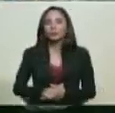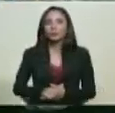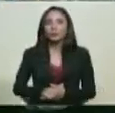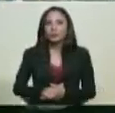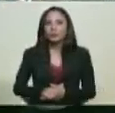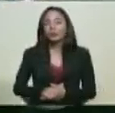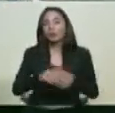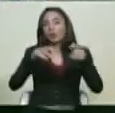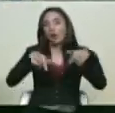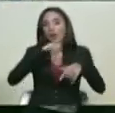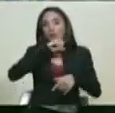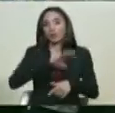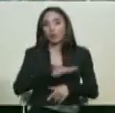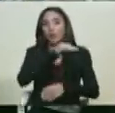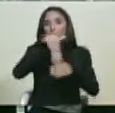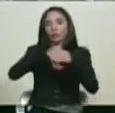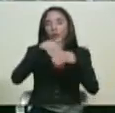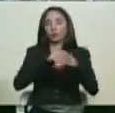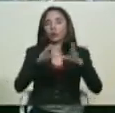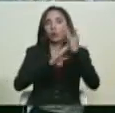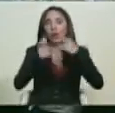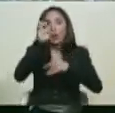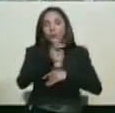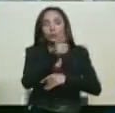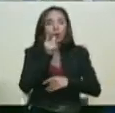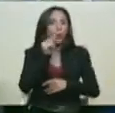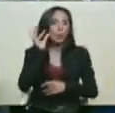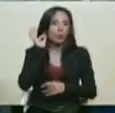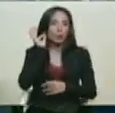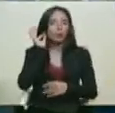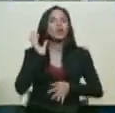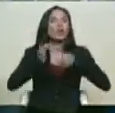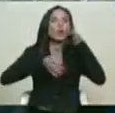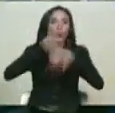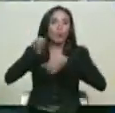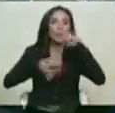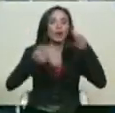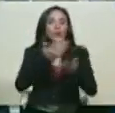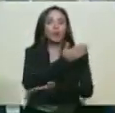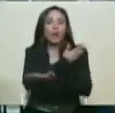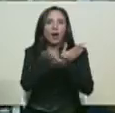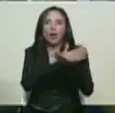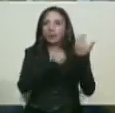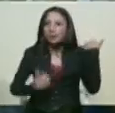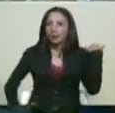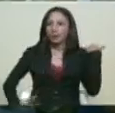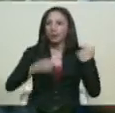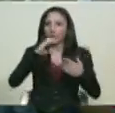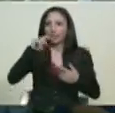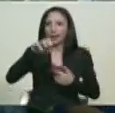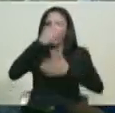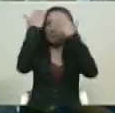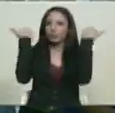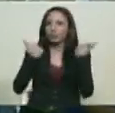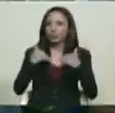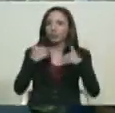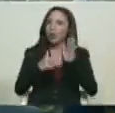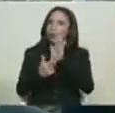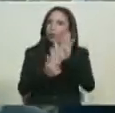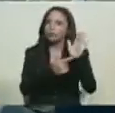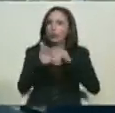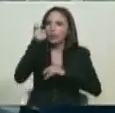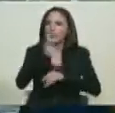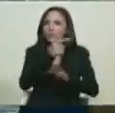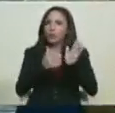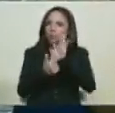donde los venezolanos y venezolanas, como bien lo decía la rectora Tibisay Lucena, demostraron civismo ante